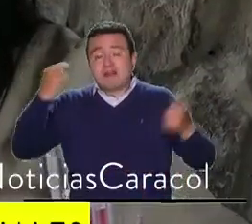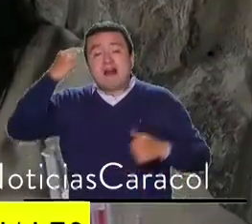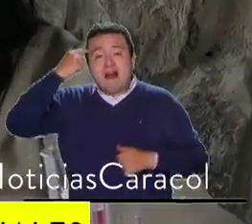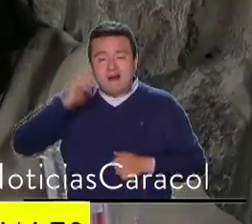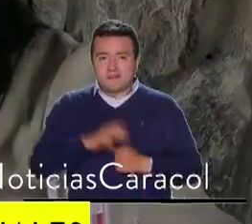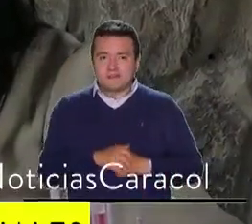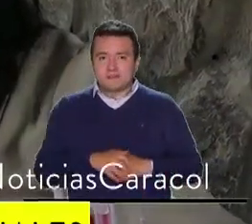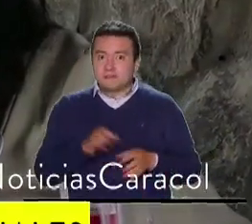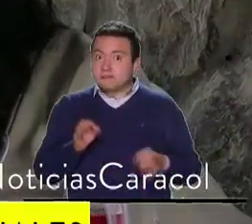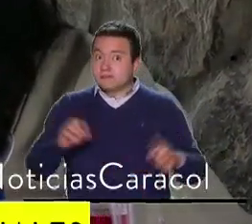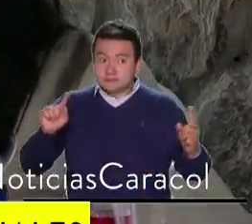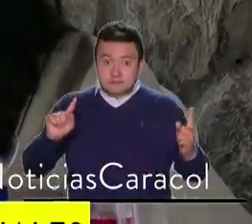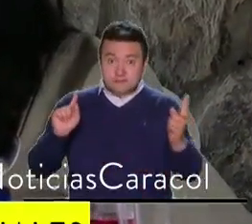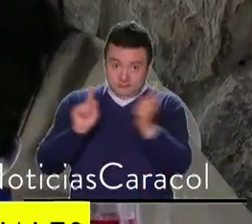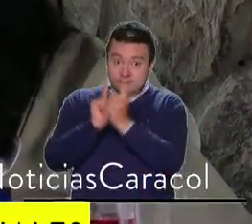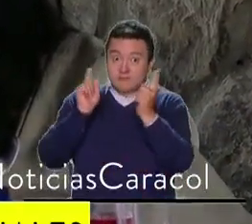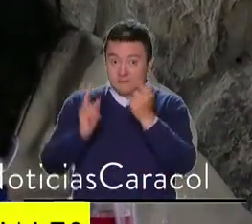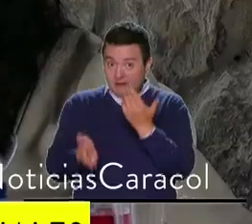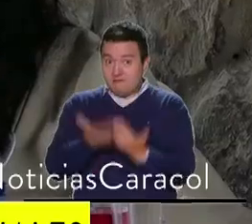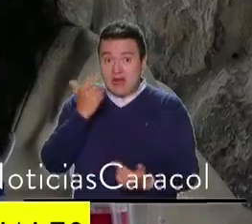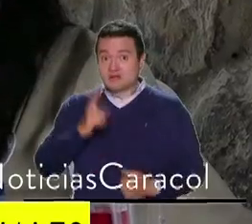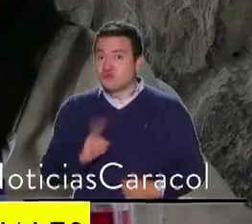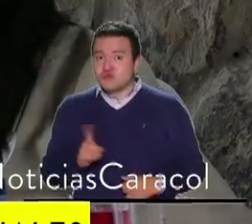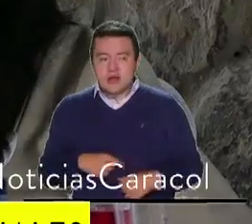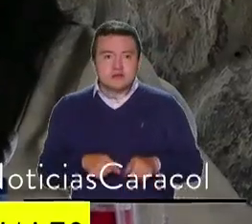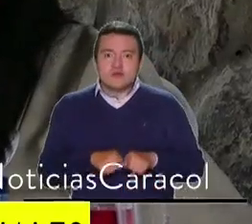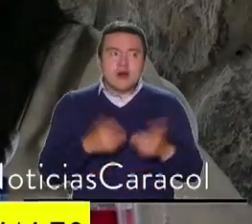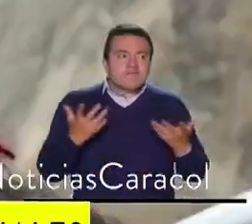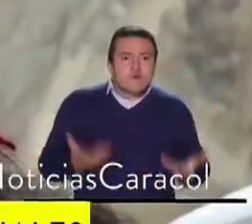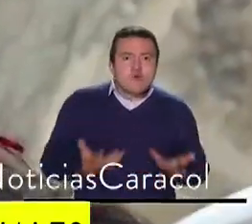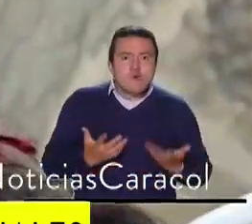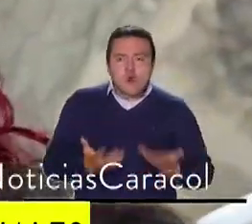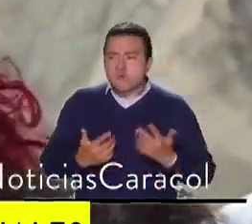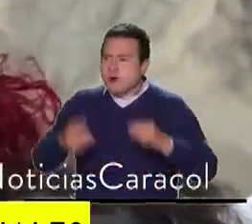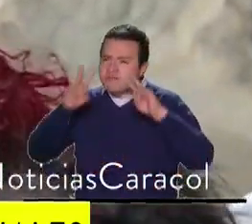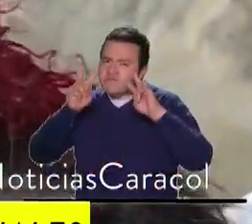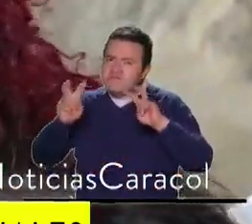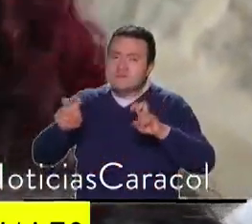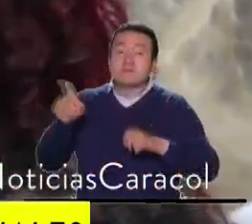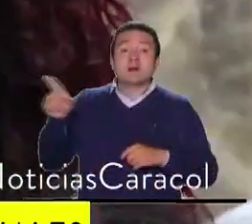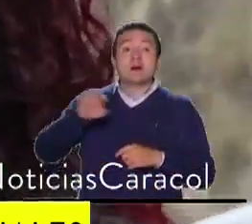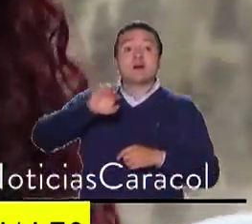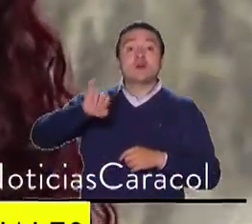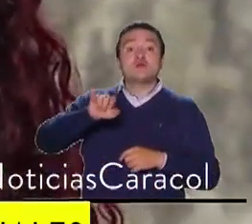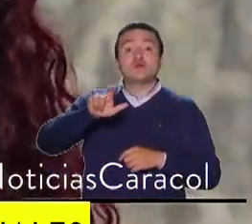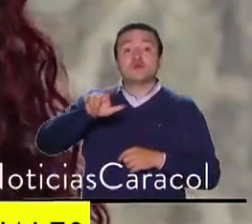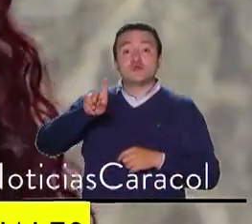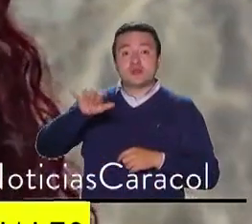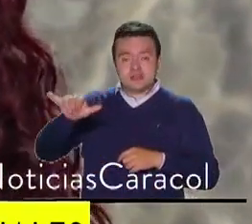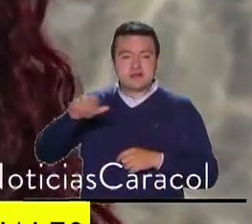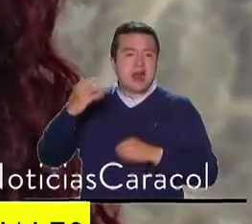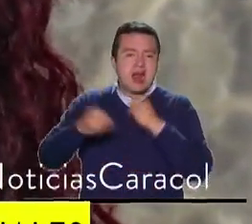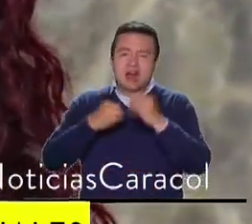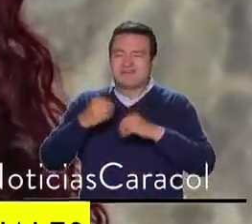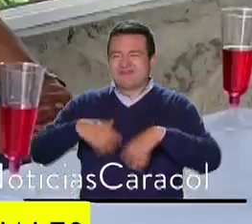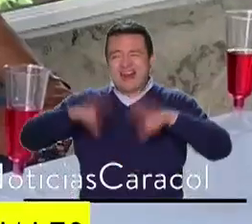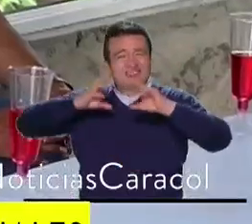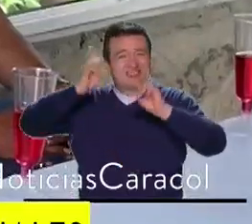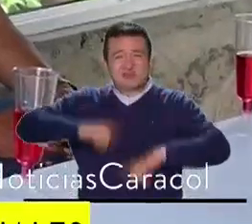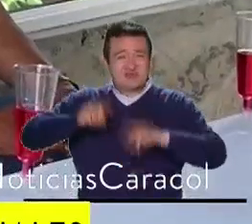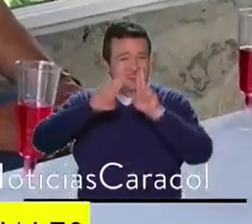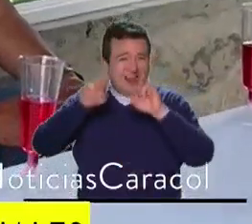encuentro no fue tarea fácil. Ante la falta de resultados en las investigaciones, Julia Andrea decidió hacer una publicación en redes